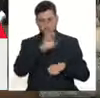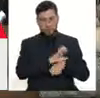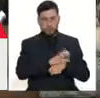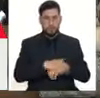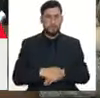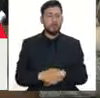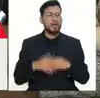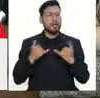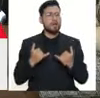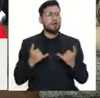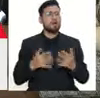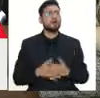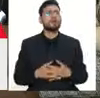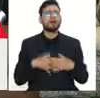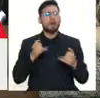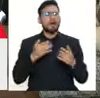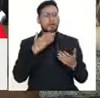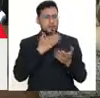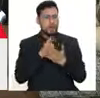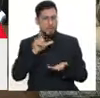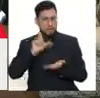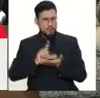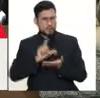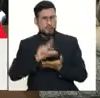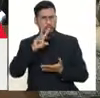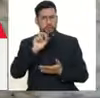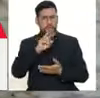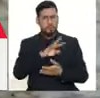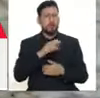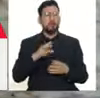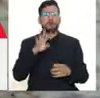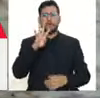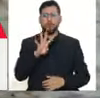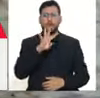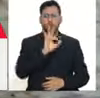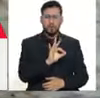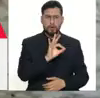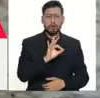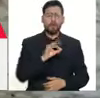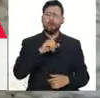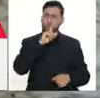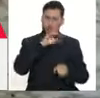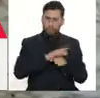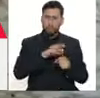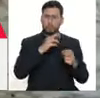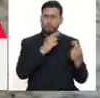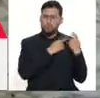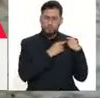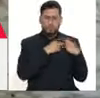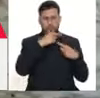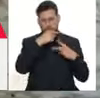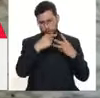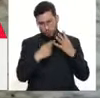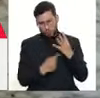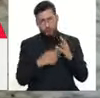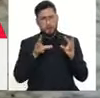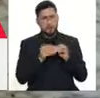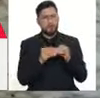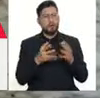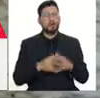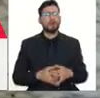en la cual se aprobó el Plan de Acción de Lima 2024, con 49 compromisos en las diferentes áreas